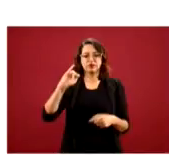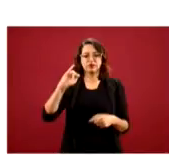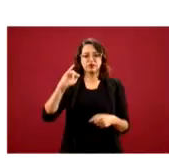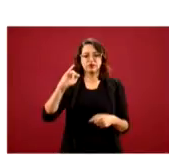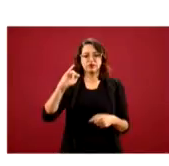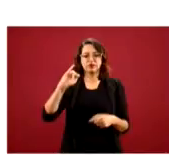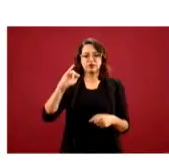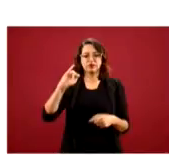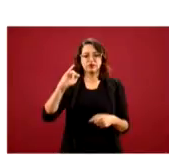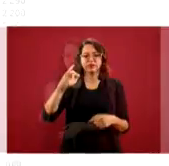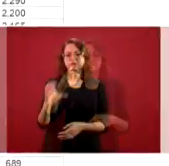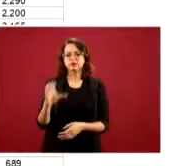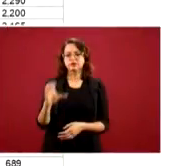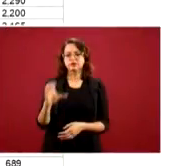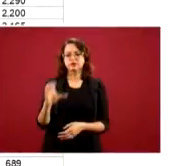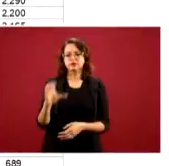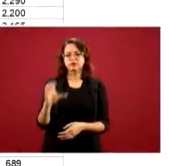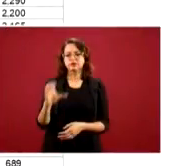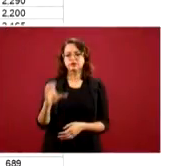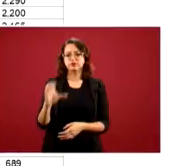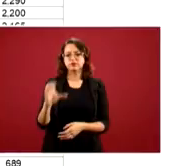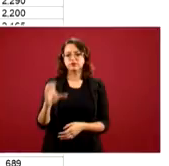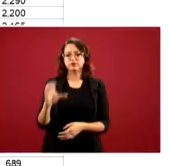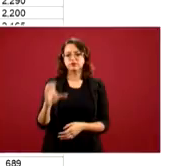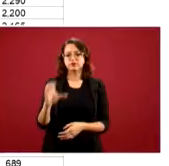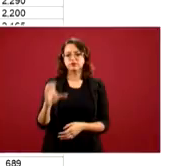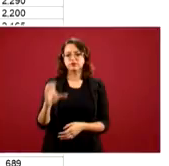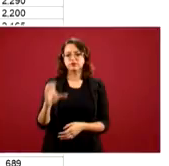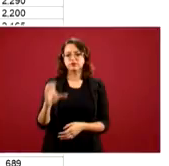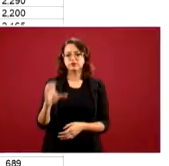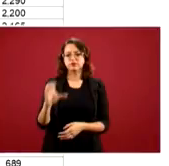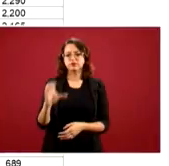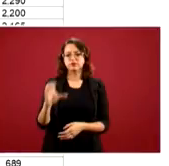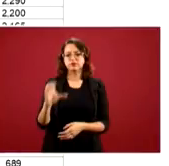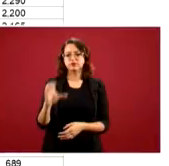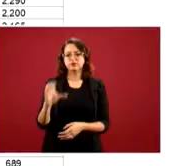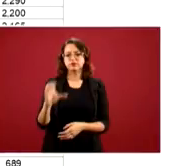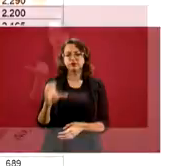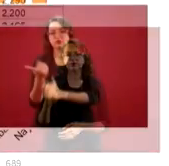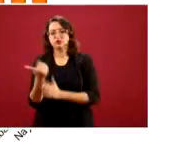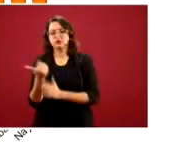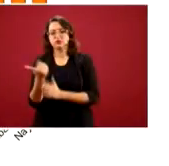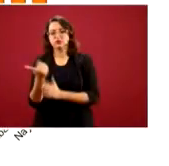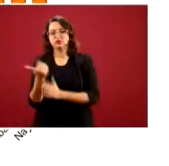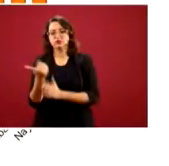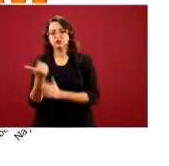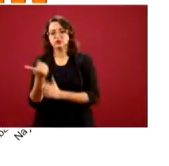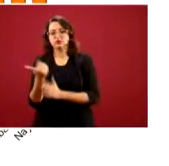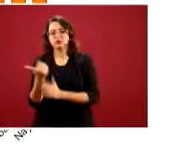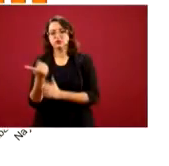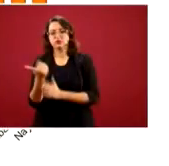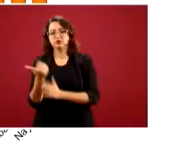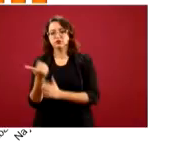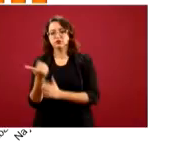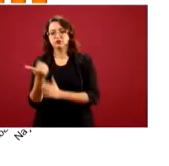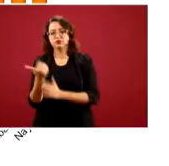mandatarios como en el caso de la ciudad de méxico que se llevó el primer lugar con 309 asistencias para